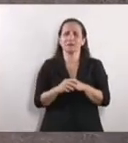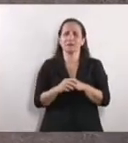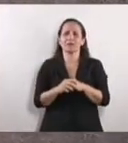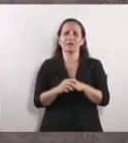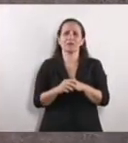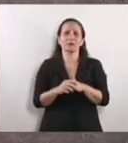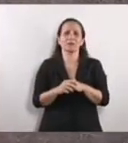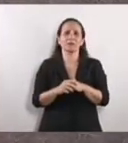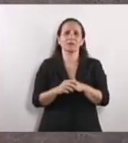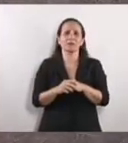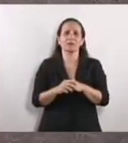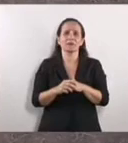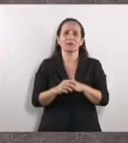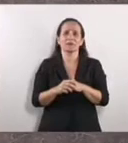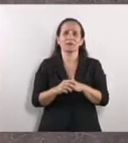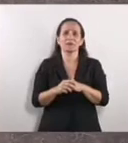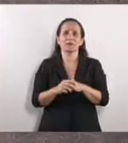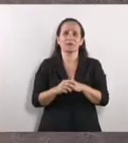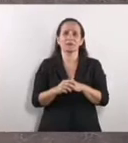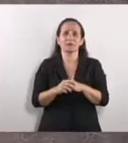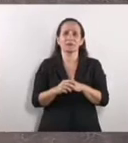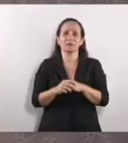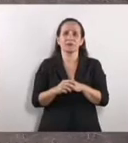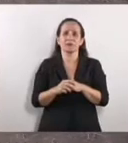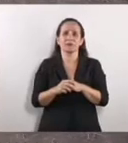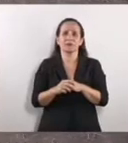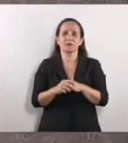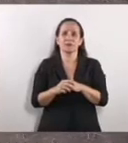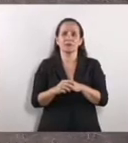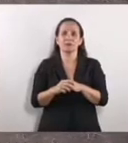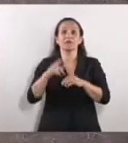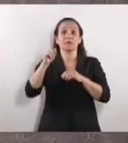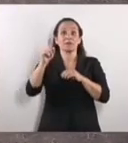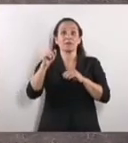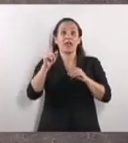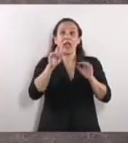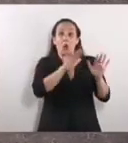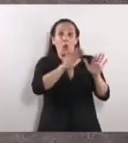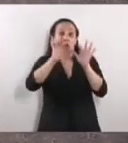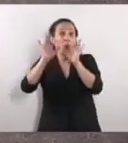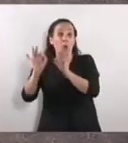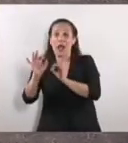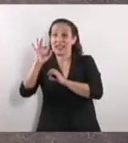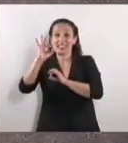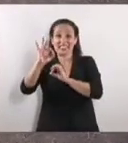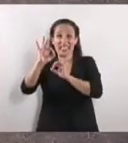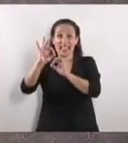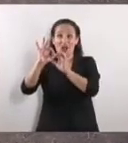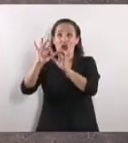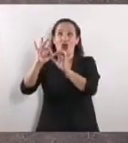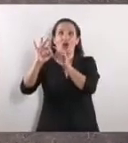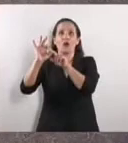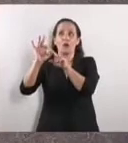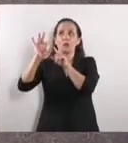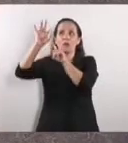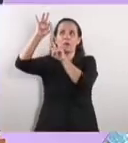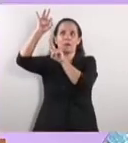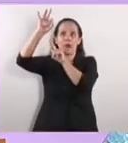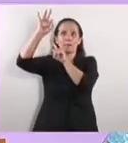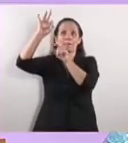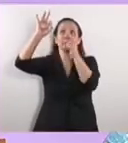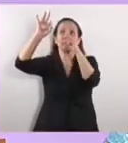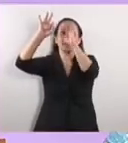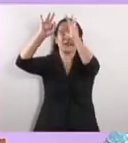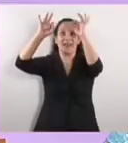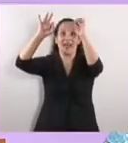el grupo B se va a diferenciar con el 0 también por agregar un hidrato de carbono más, pero con el A porque este hidrato de carbono va a ser diferente.